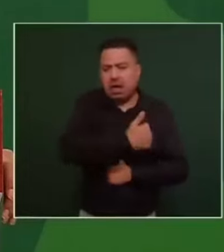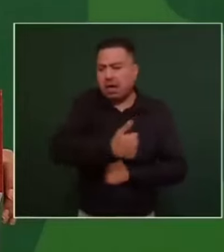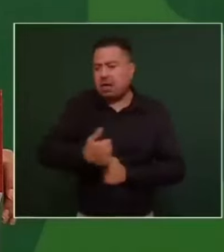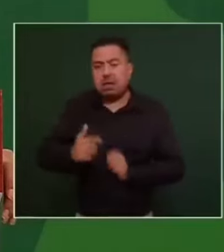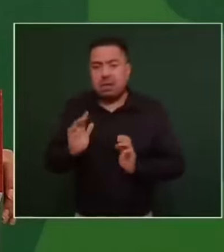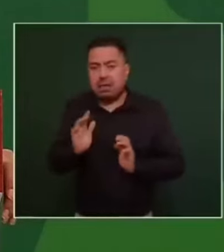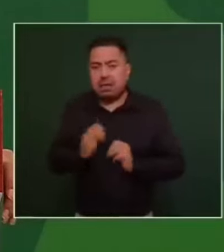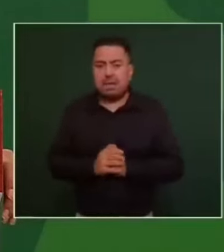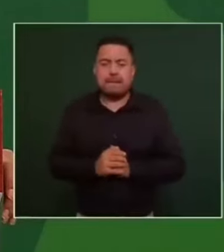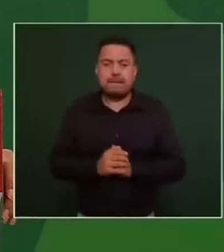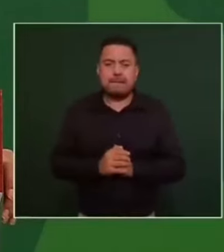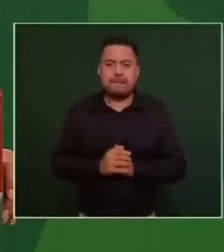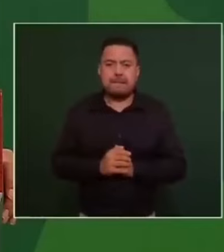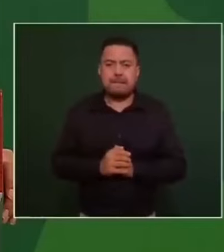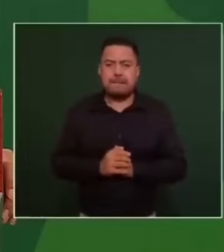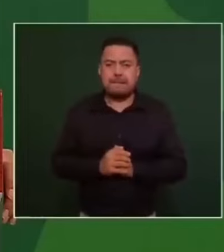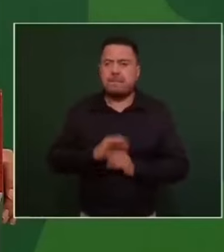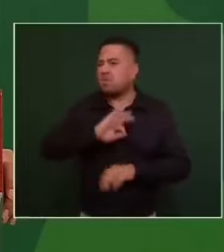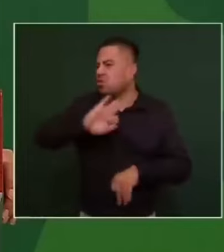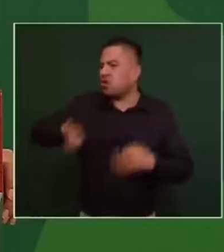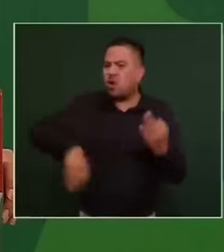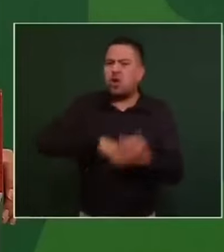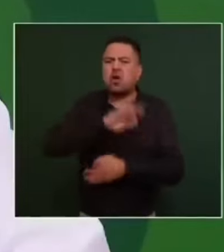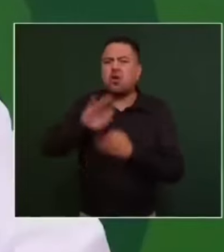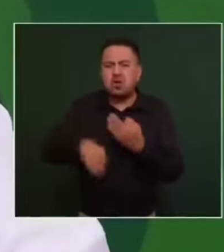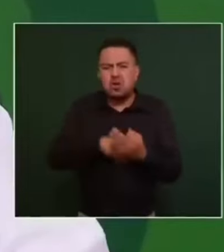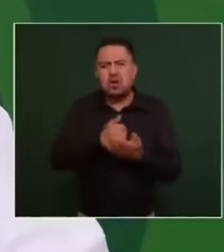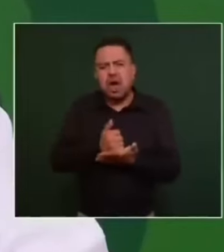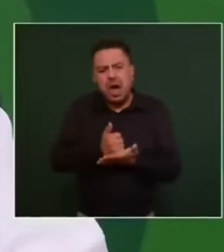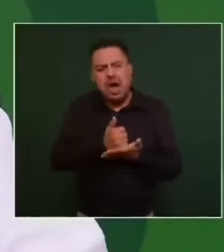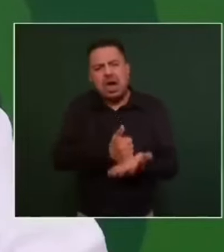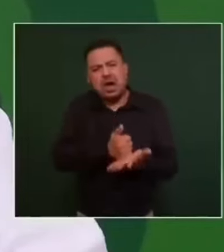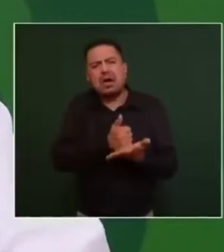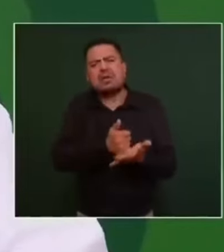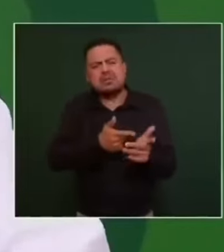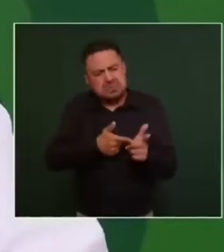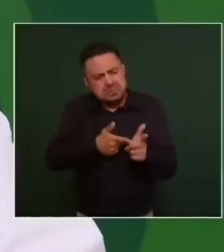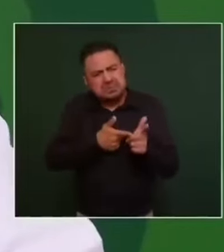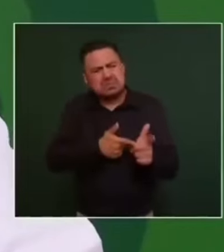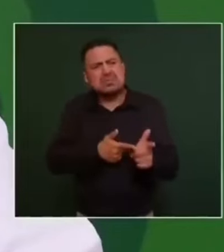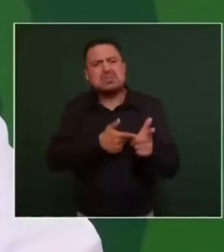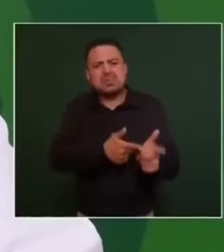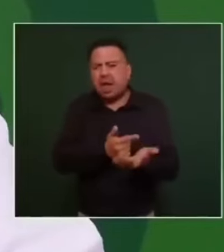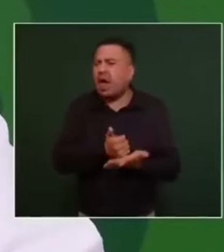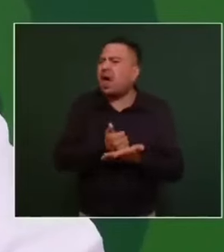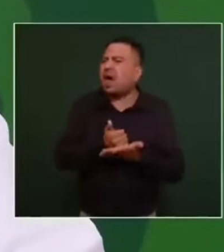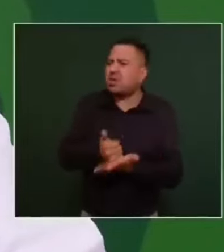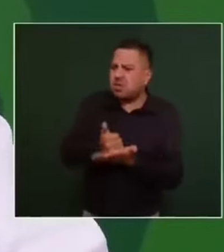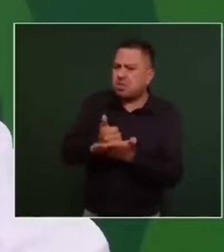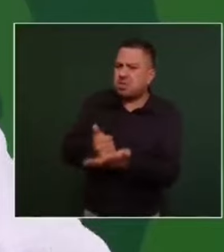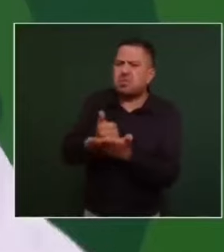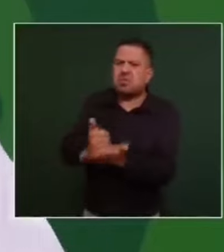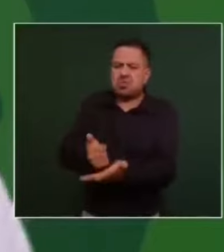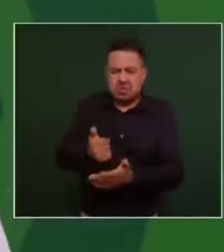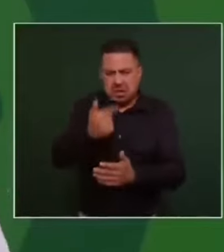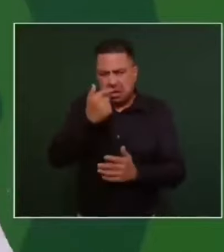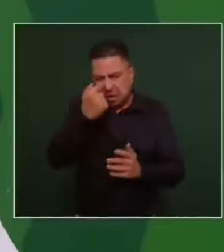creo que todos están ayudando y van a seguir ayudando. Y